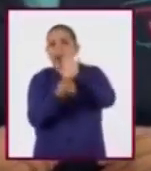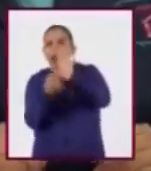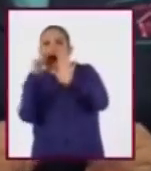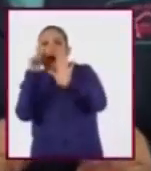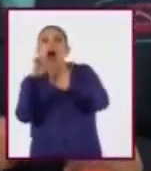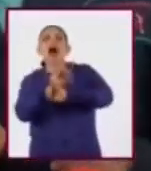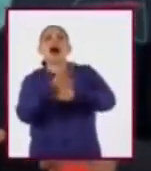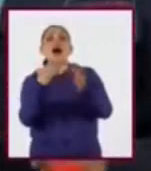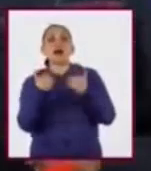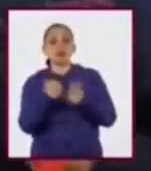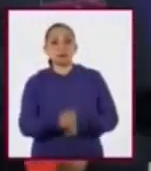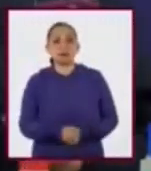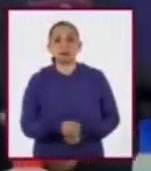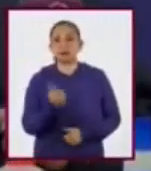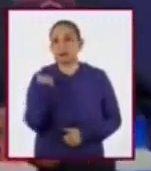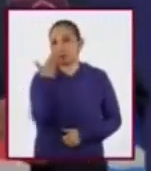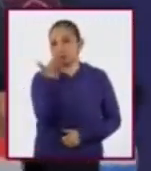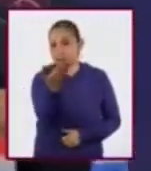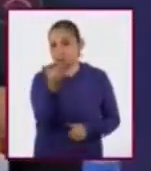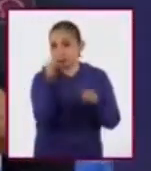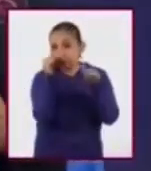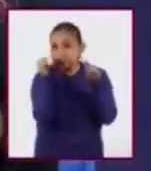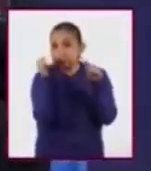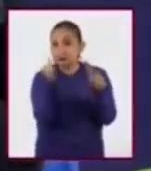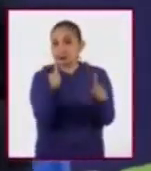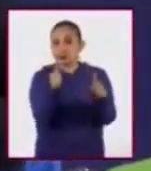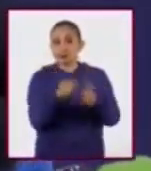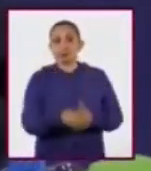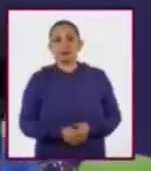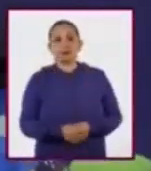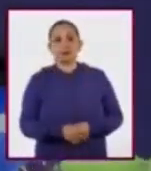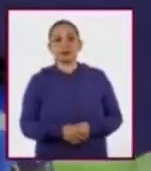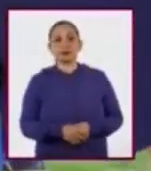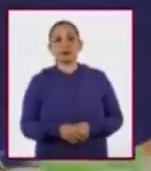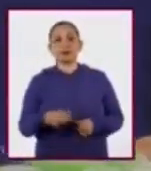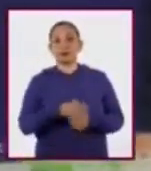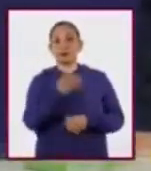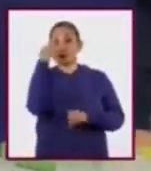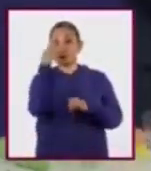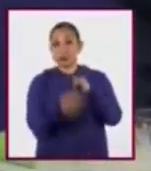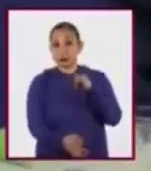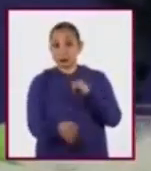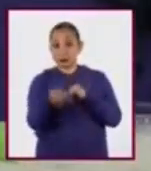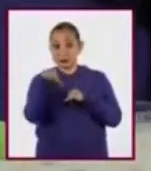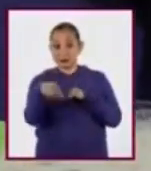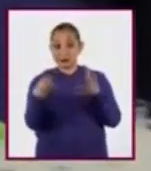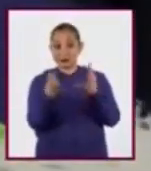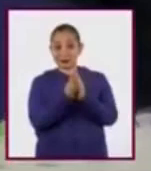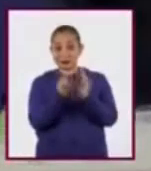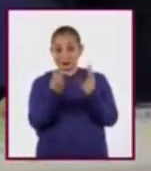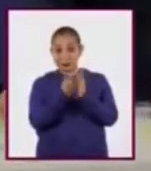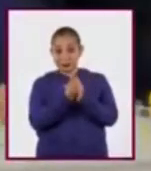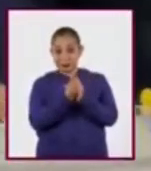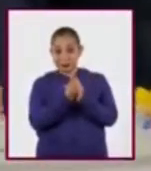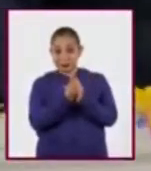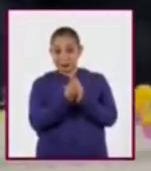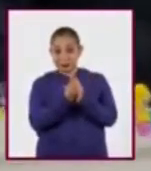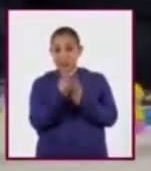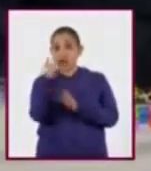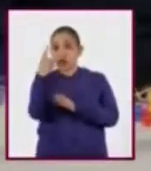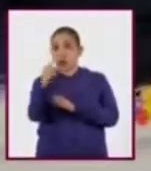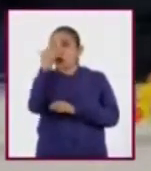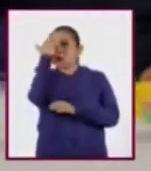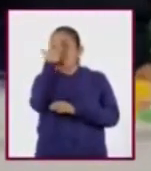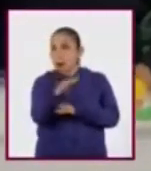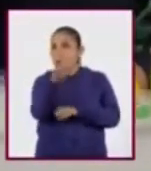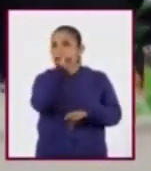entenderlo. Les pedimos que pongan mucha atención, porque al final de esta sesión y sus conocimientos